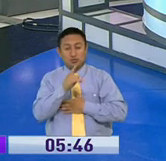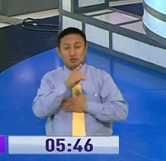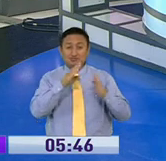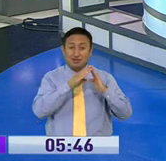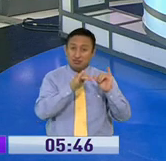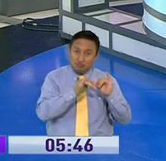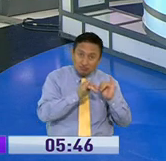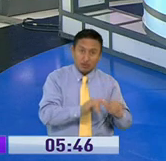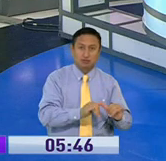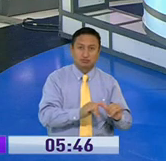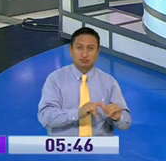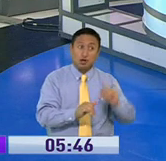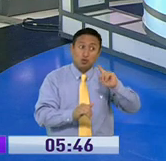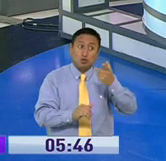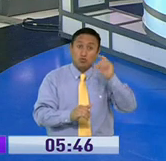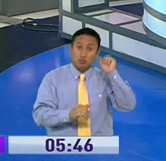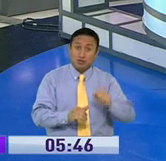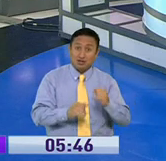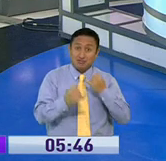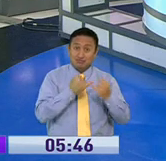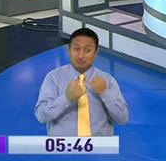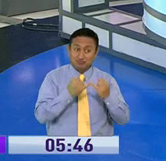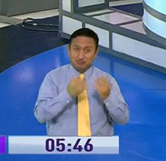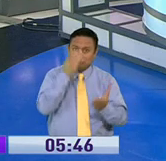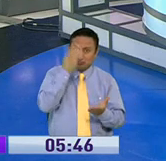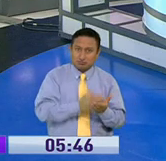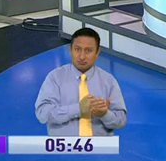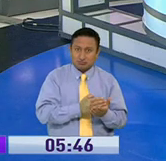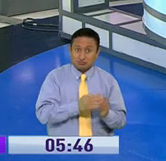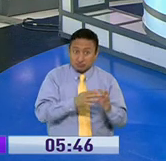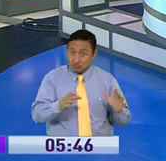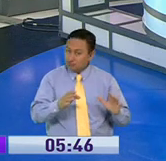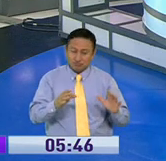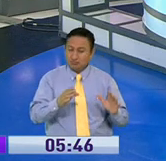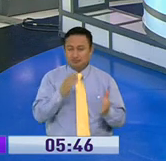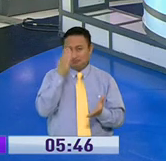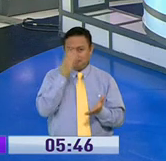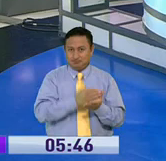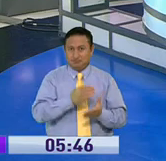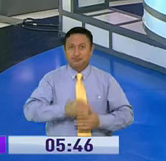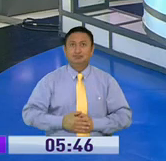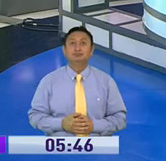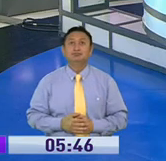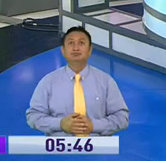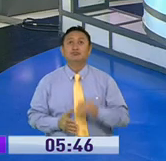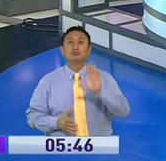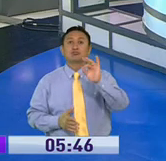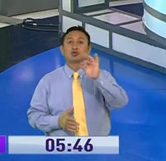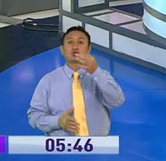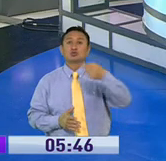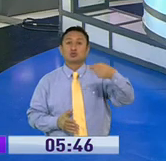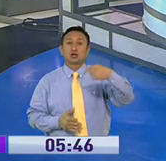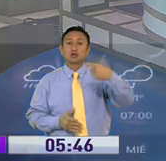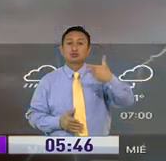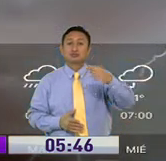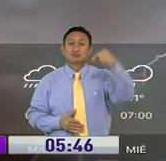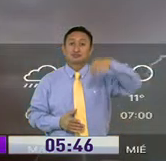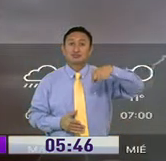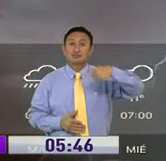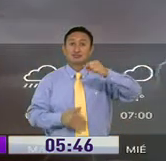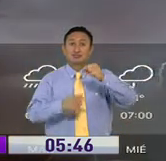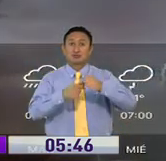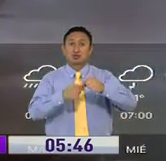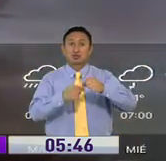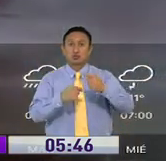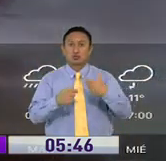en casa. Es la única forma de evitar que este virus se siga propagando. 8 grados centígrados de temperatura en el